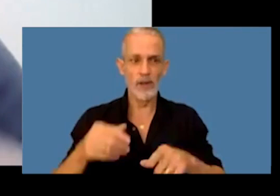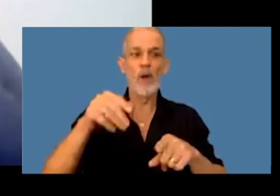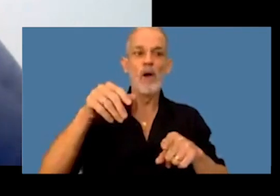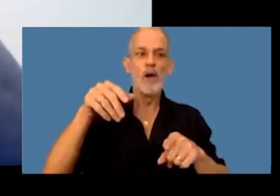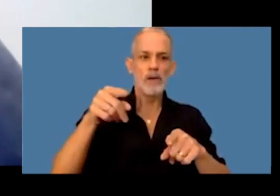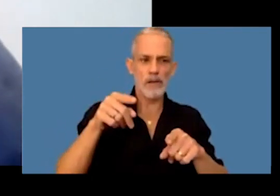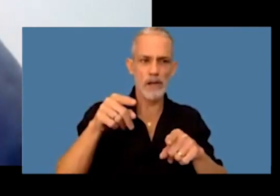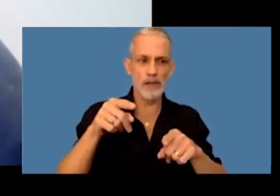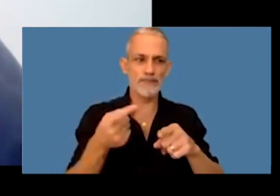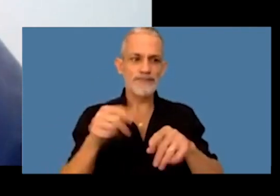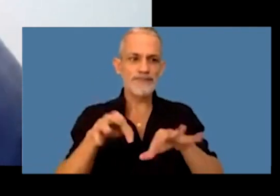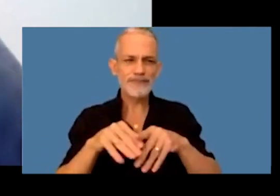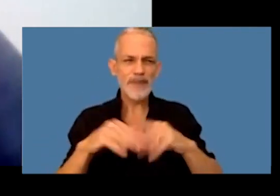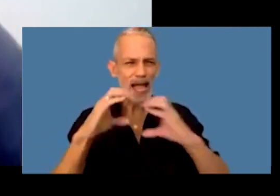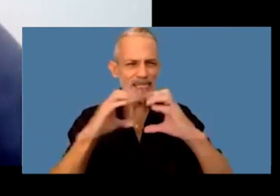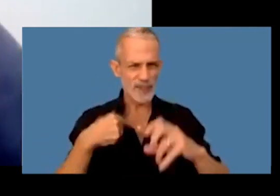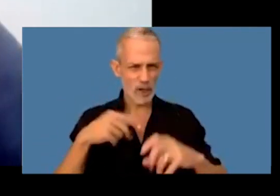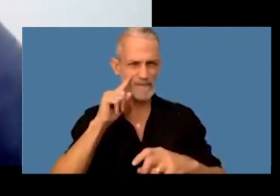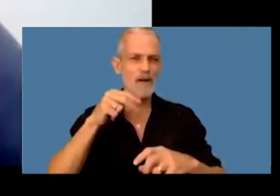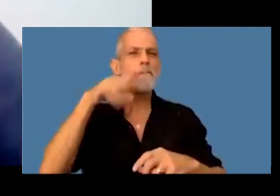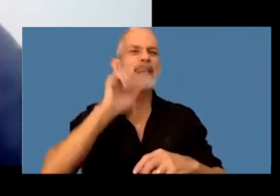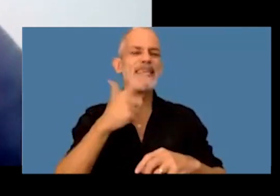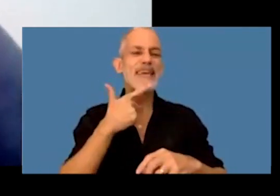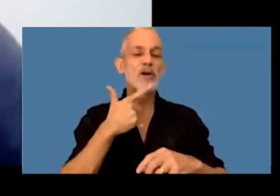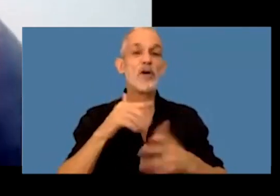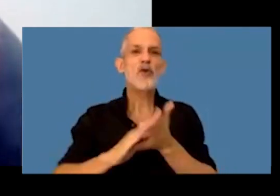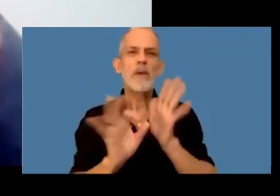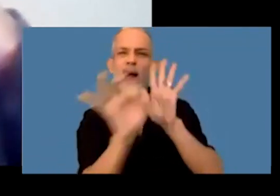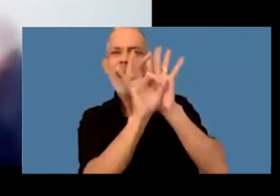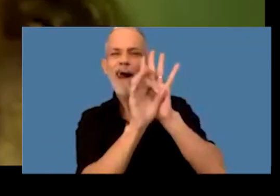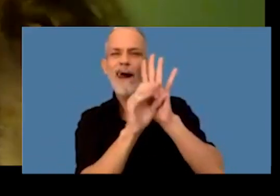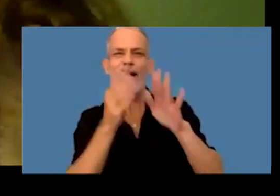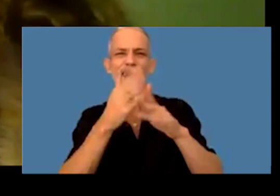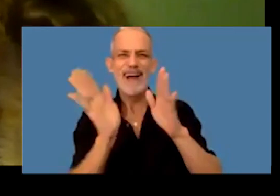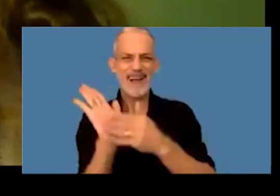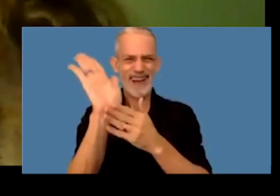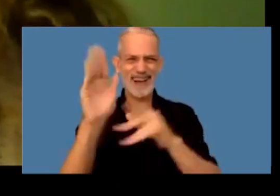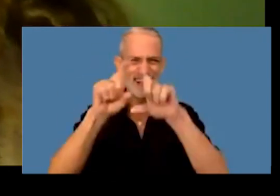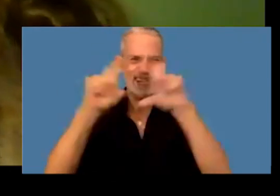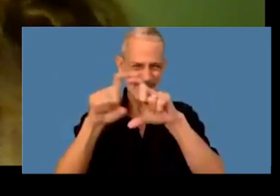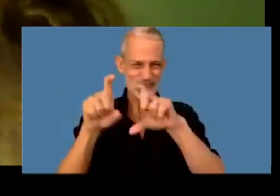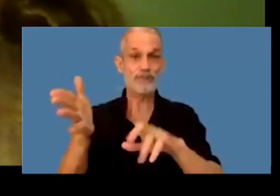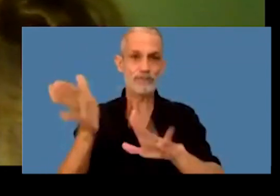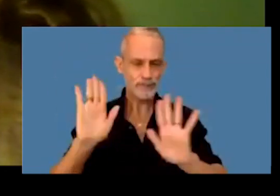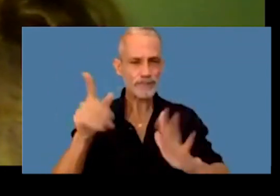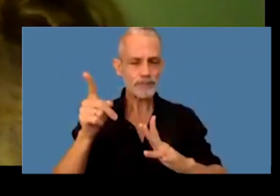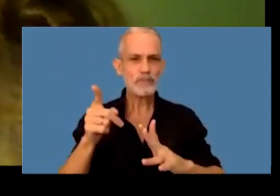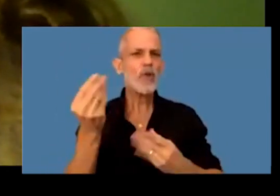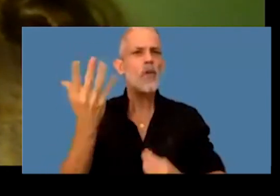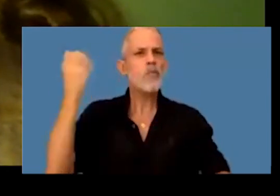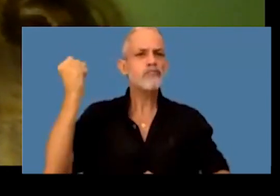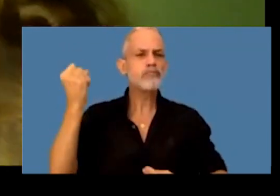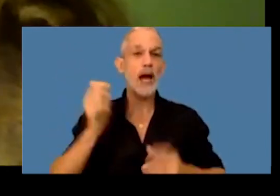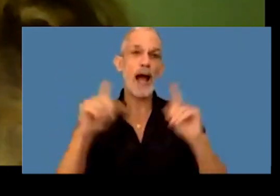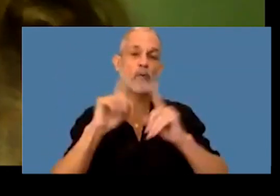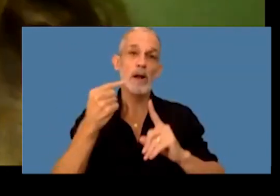pregunta, leí que hicieron una consulta sobre el símbolo internacional de acceso. Sí, hay varias, sí. Para obtener acá una persona nos pregunta, dice